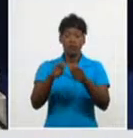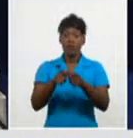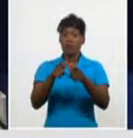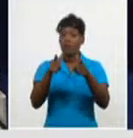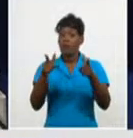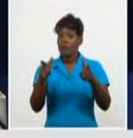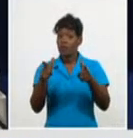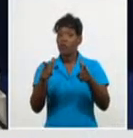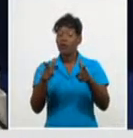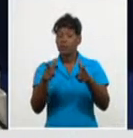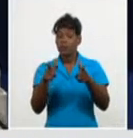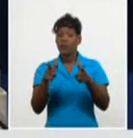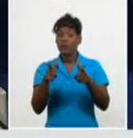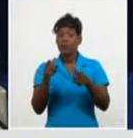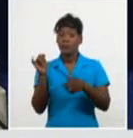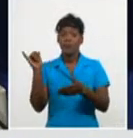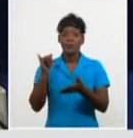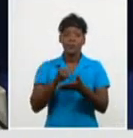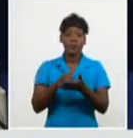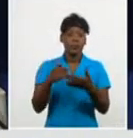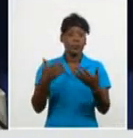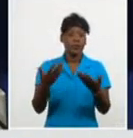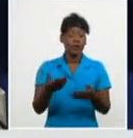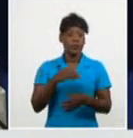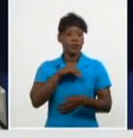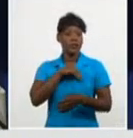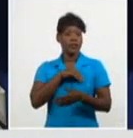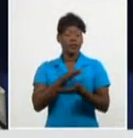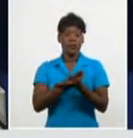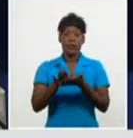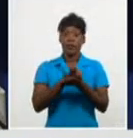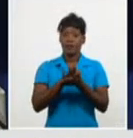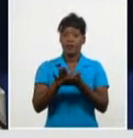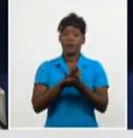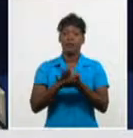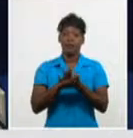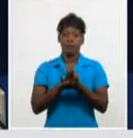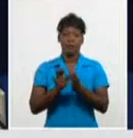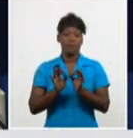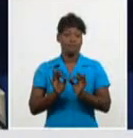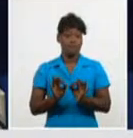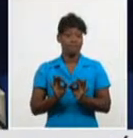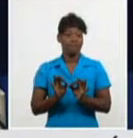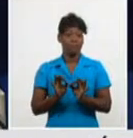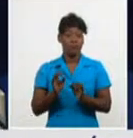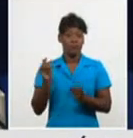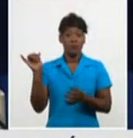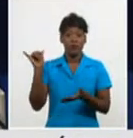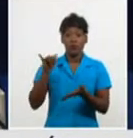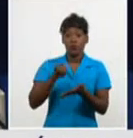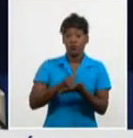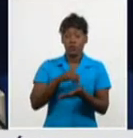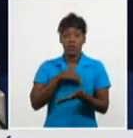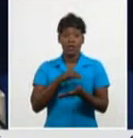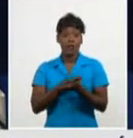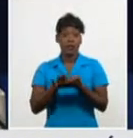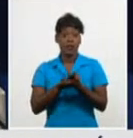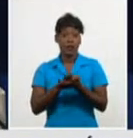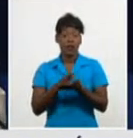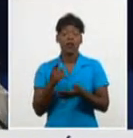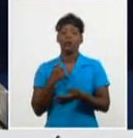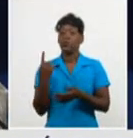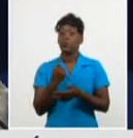decir que prácticamente, asintomático, y por lo tanto, si viene asintomático, sí, de toda